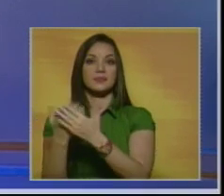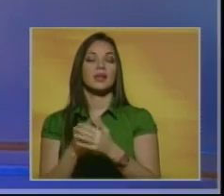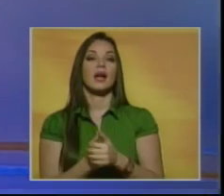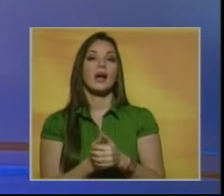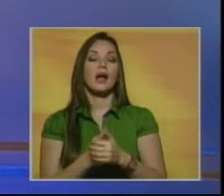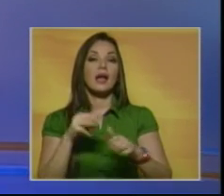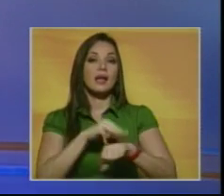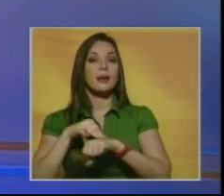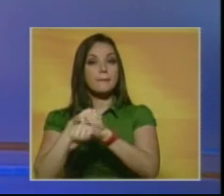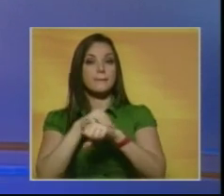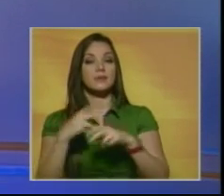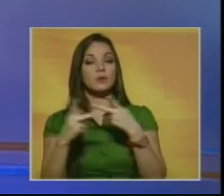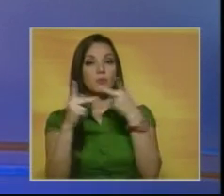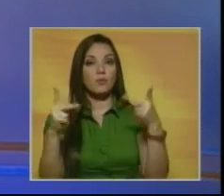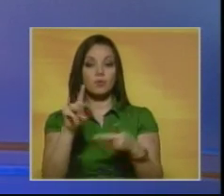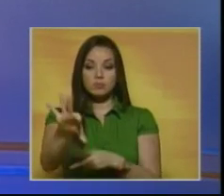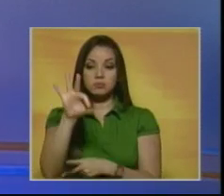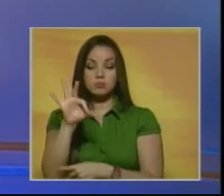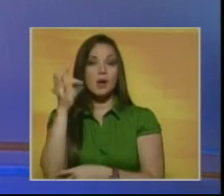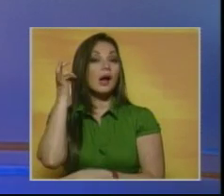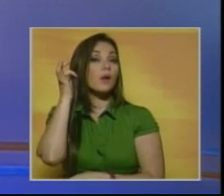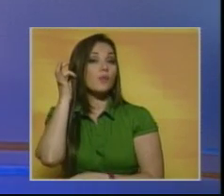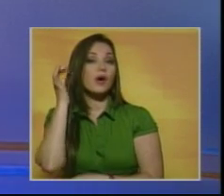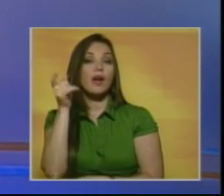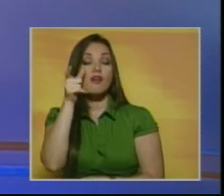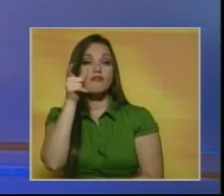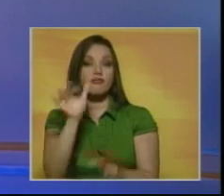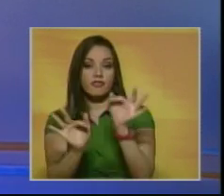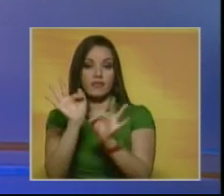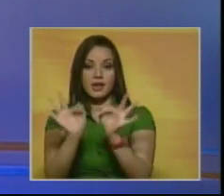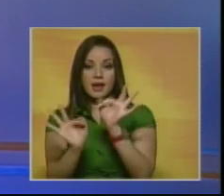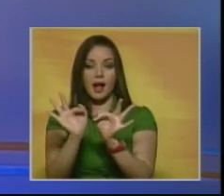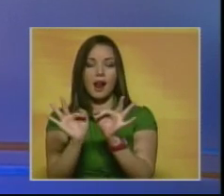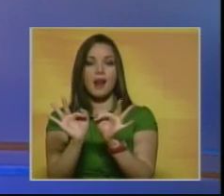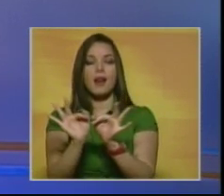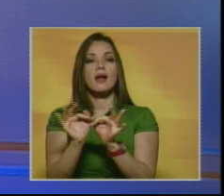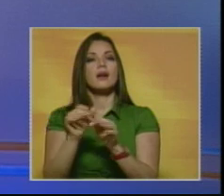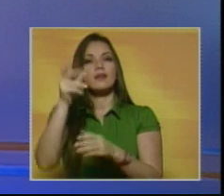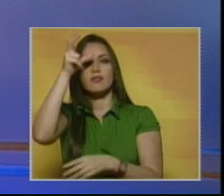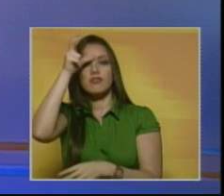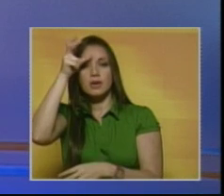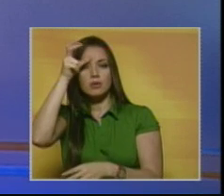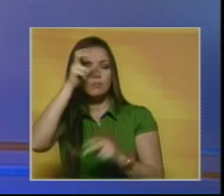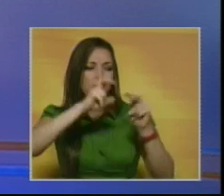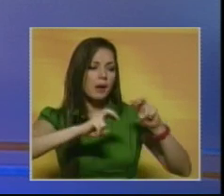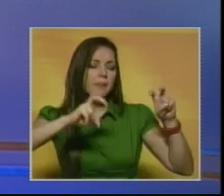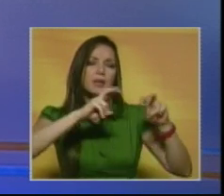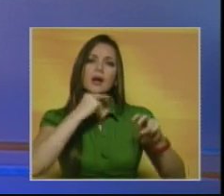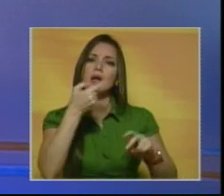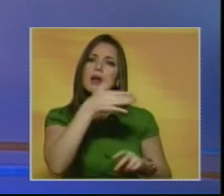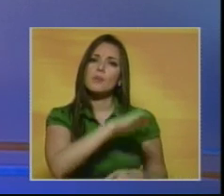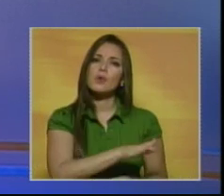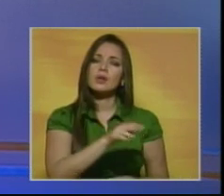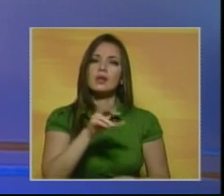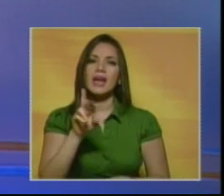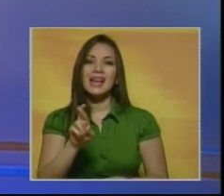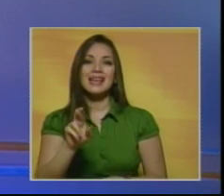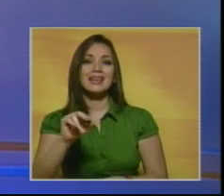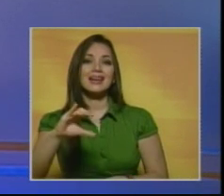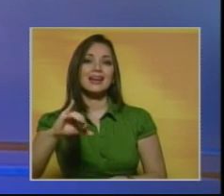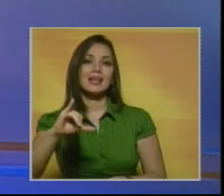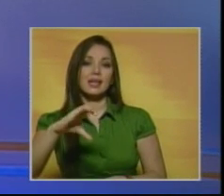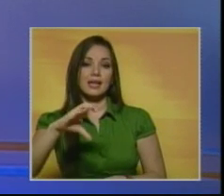Manuel. El Ministerio Público comisionó a la fiscal quinta del Estado Falcón, Edith Parra, para investigar la muerte de Ricardo Niño Santos,